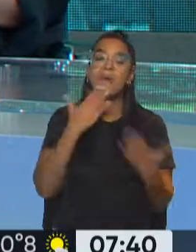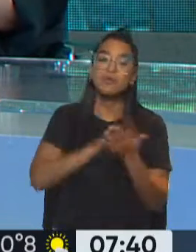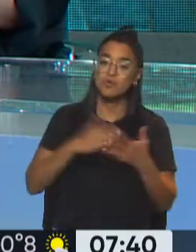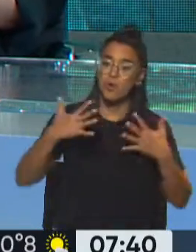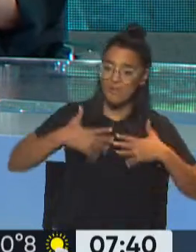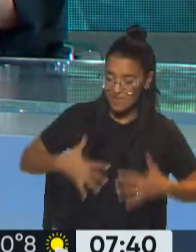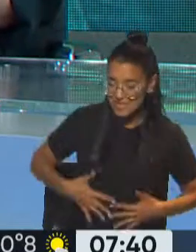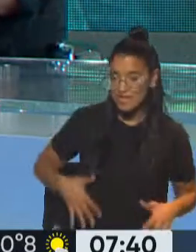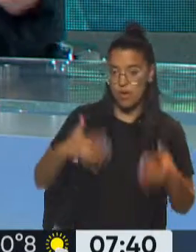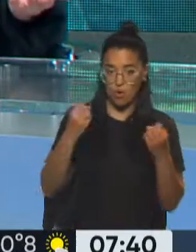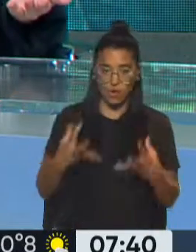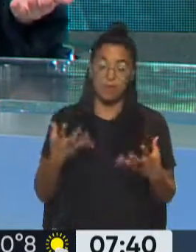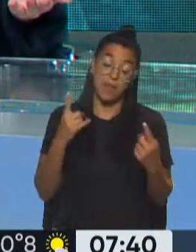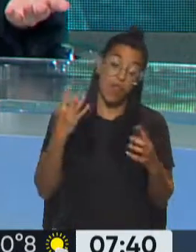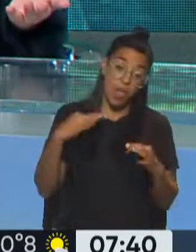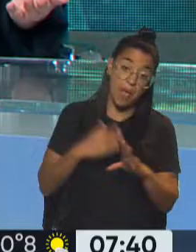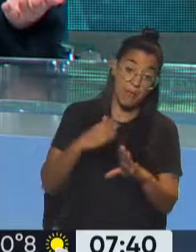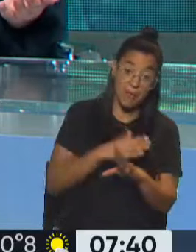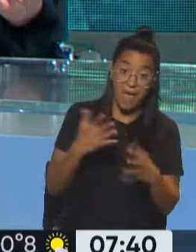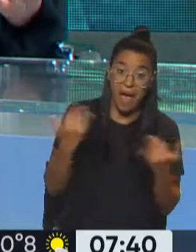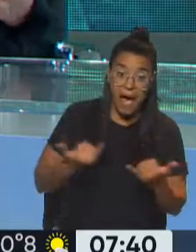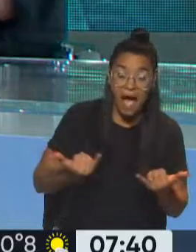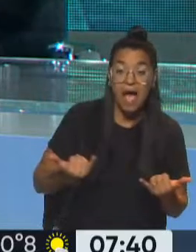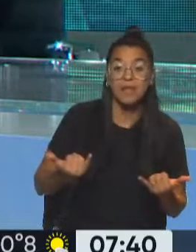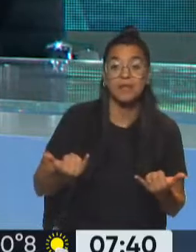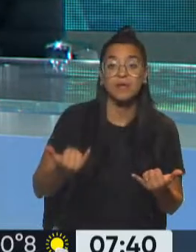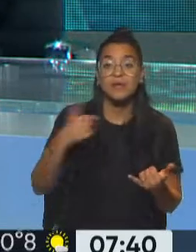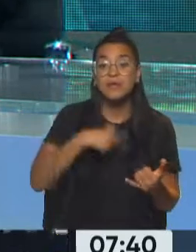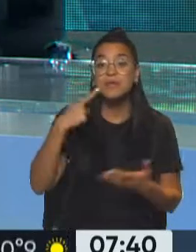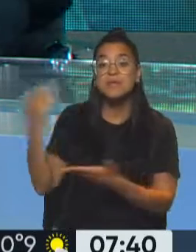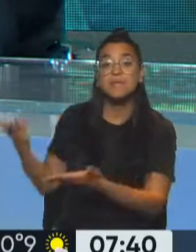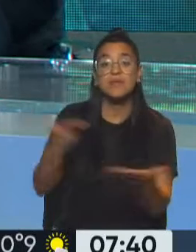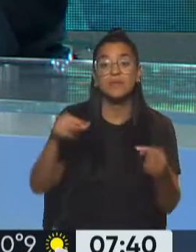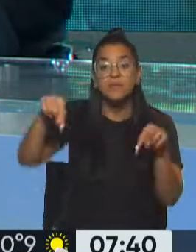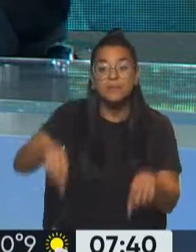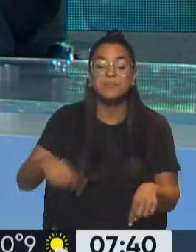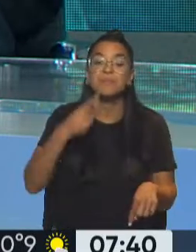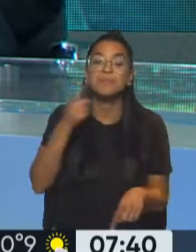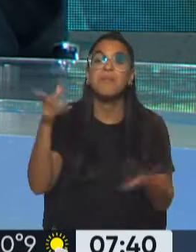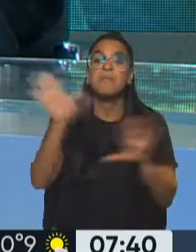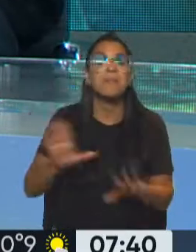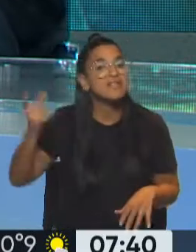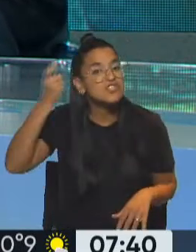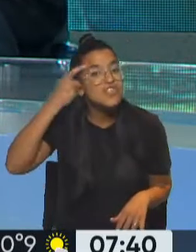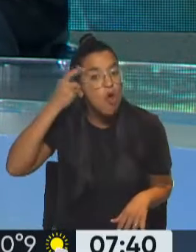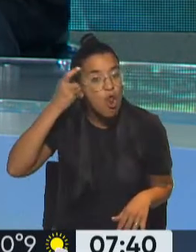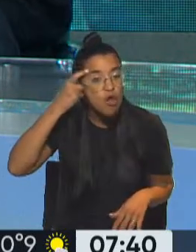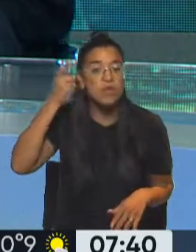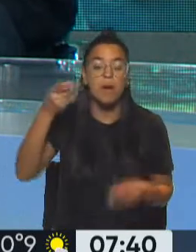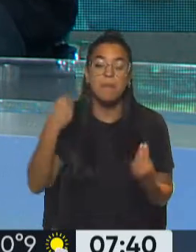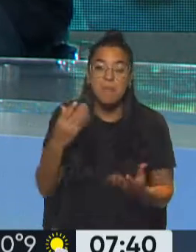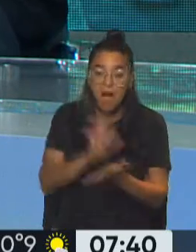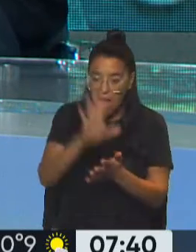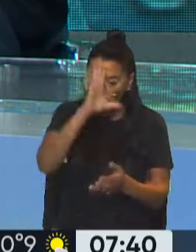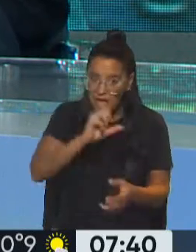física, pero también debería haber, o no hay, y se los vamos a preguntar a nuestro invitado en el día de hoy, esta preparación psicológica, ¿no?, para enfrentar un